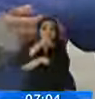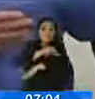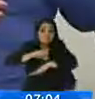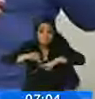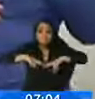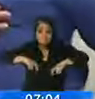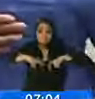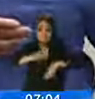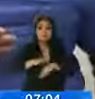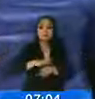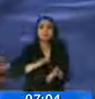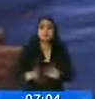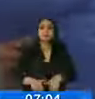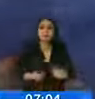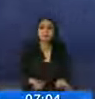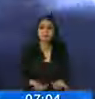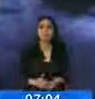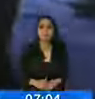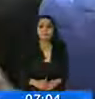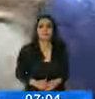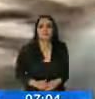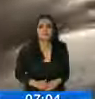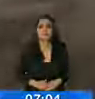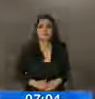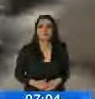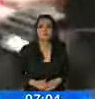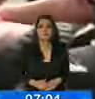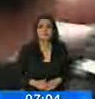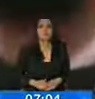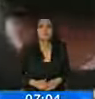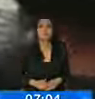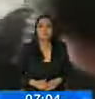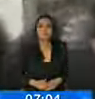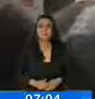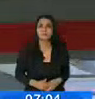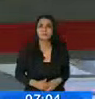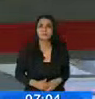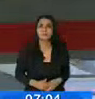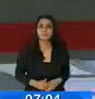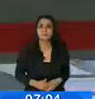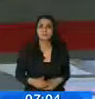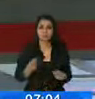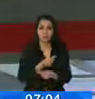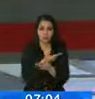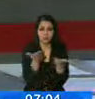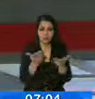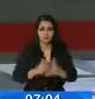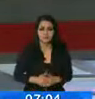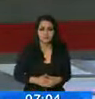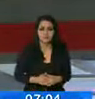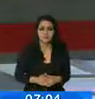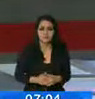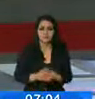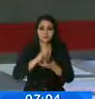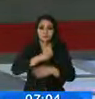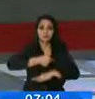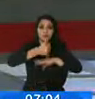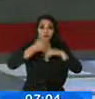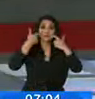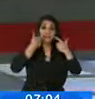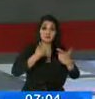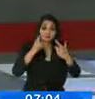causas de la muerte, informó Priscila Cadena. Vamos a contarles ahora que las autoridades de la Fiscalía y